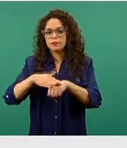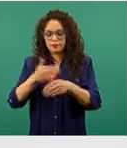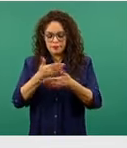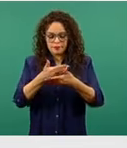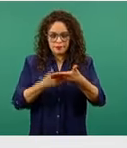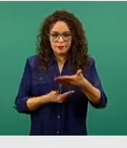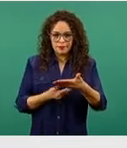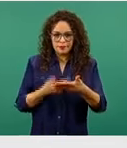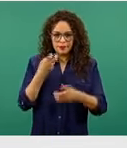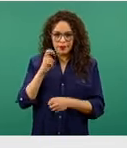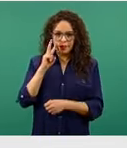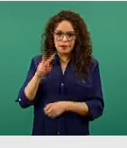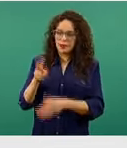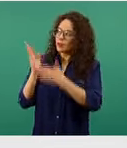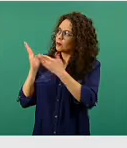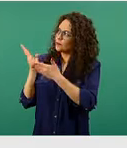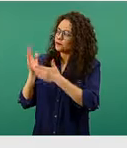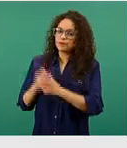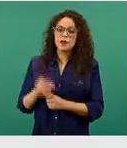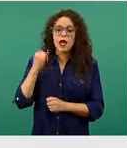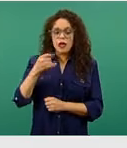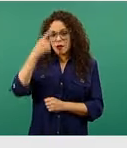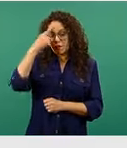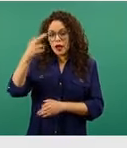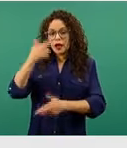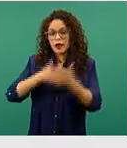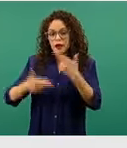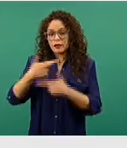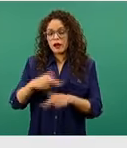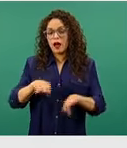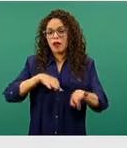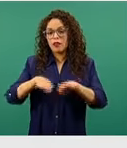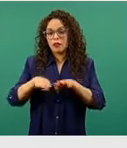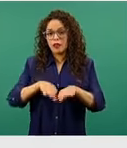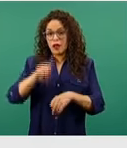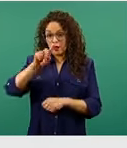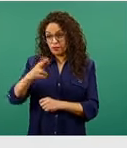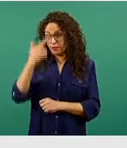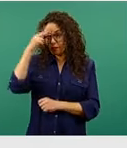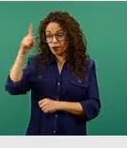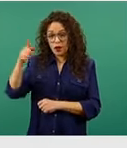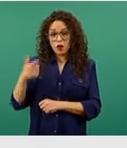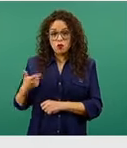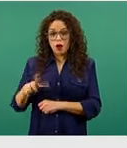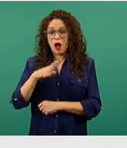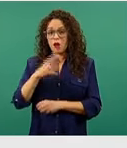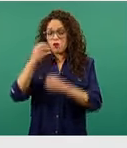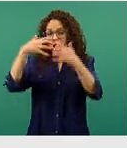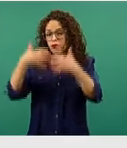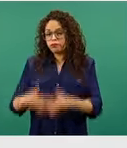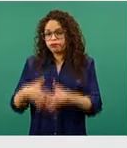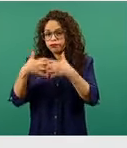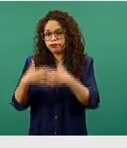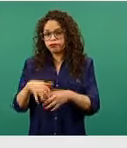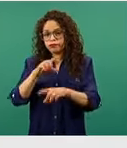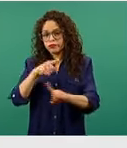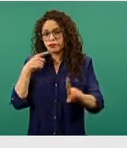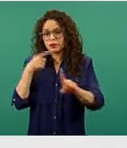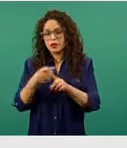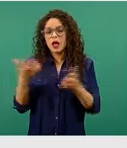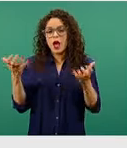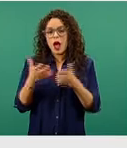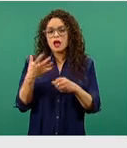la reactivación a los centros de trabajo. Recordar que en Guanajuato hay muchas plantas que se dedican al sector automotriz,